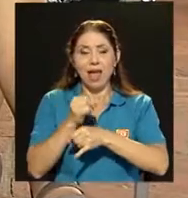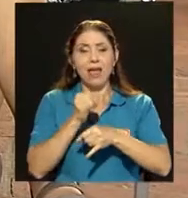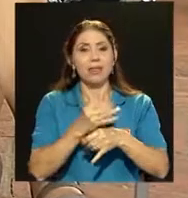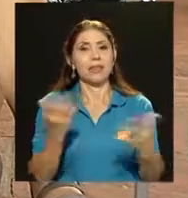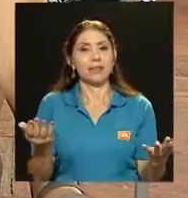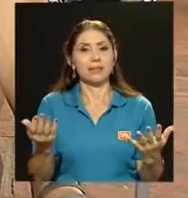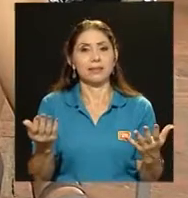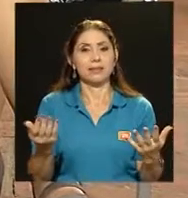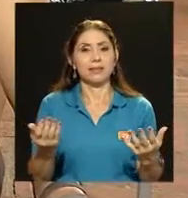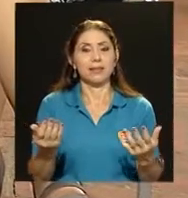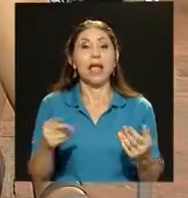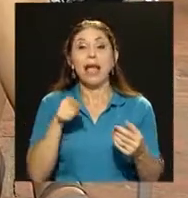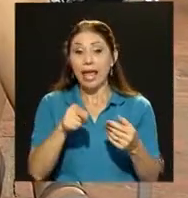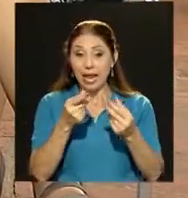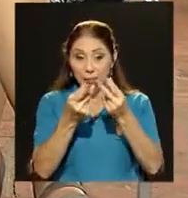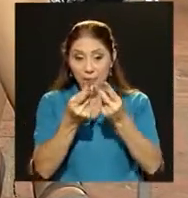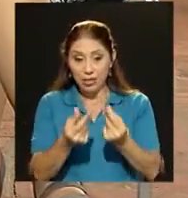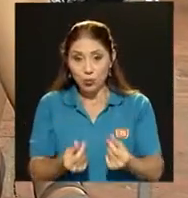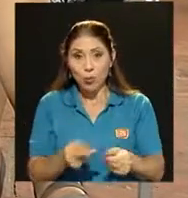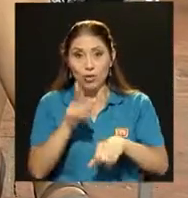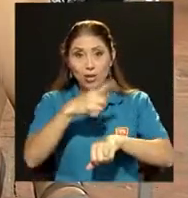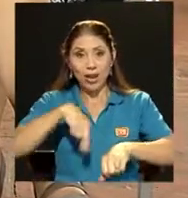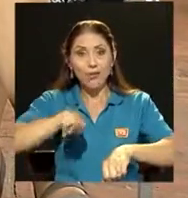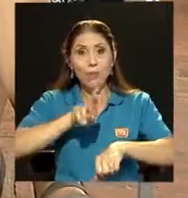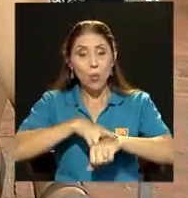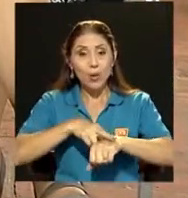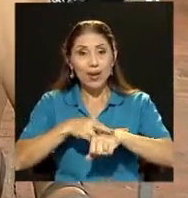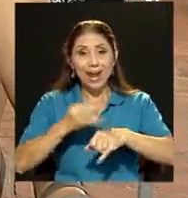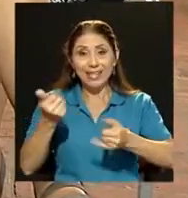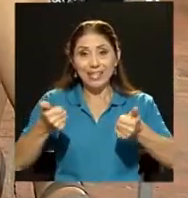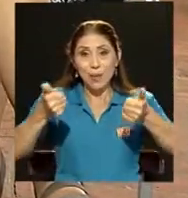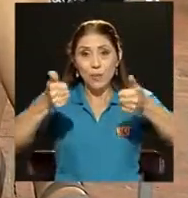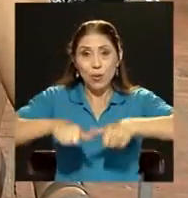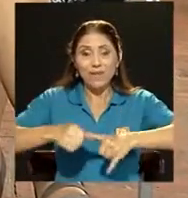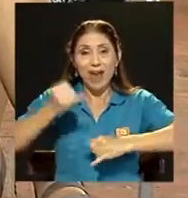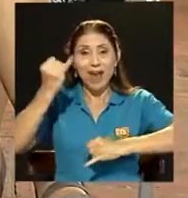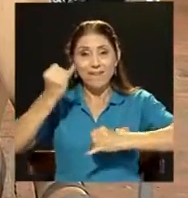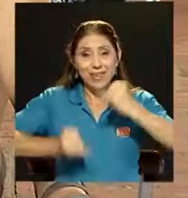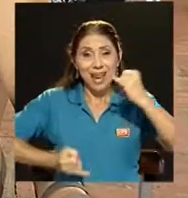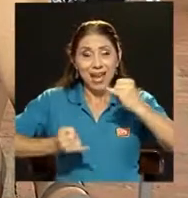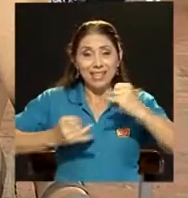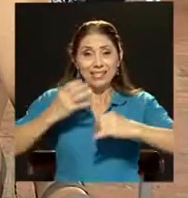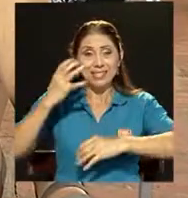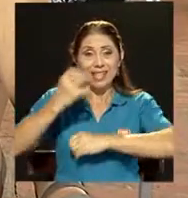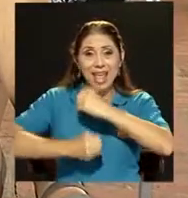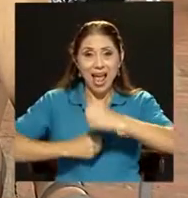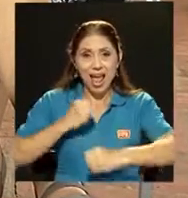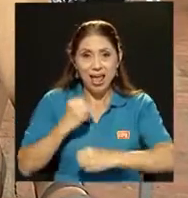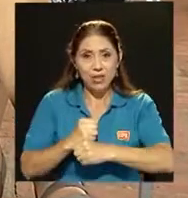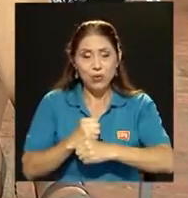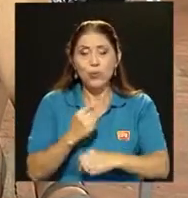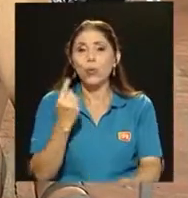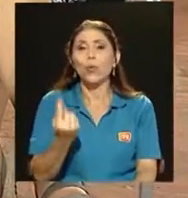el presupuesto de la República, que se aprueba a finales de cada año, únicamente